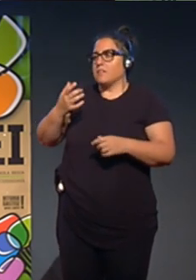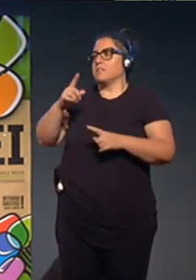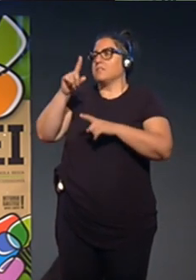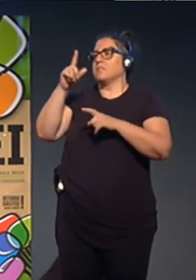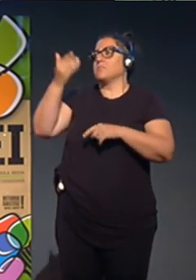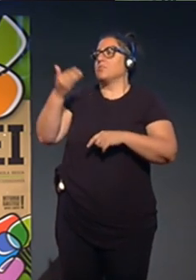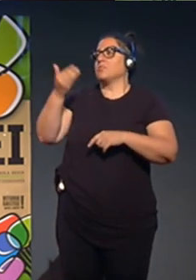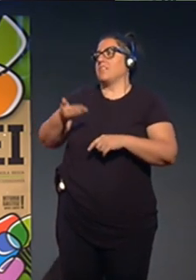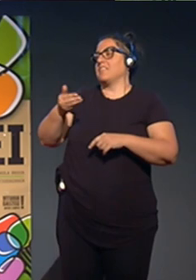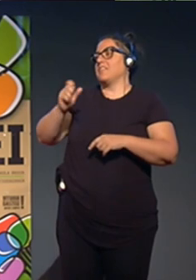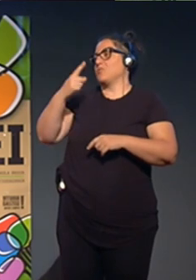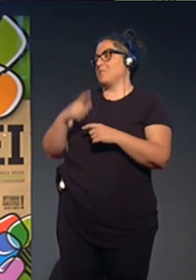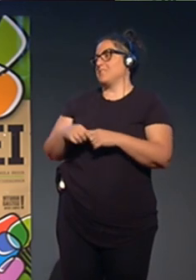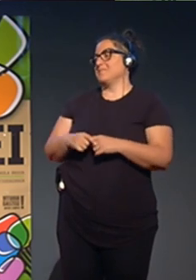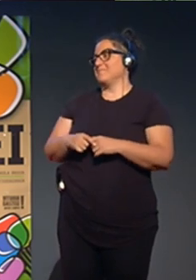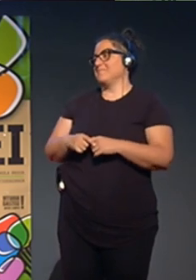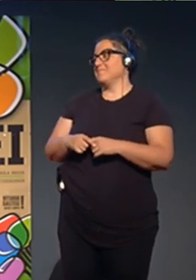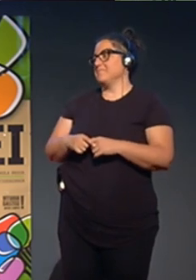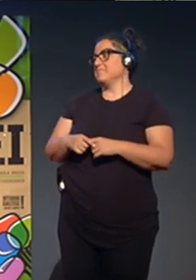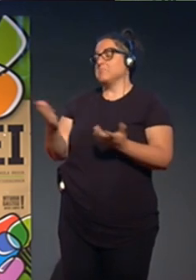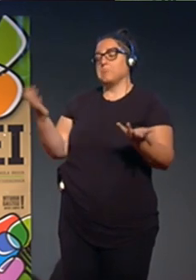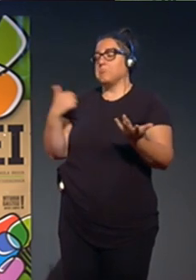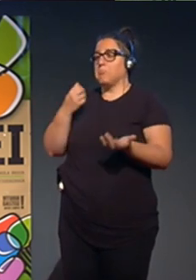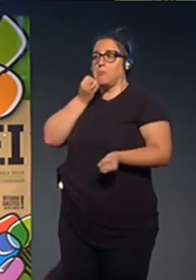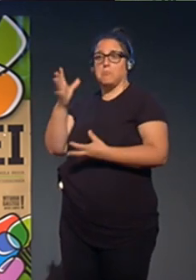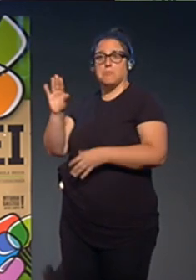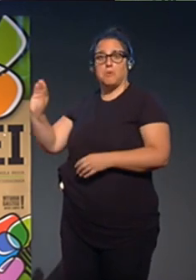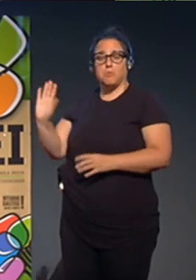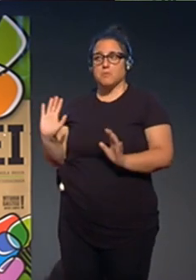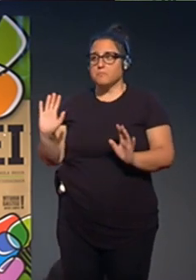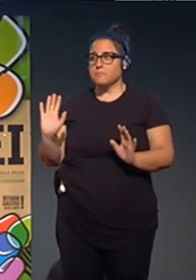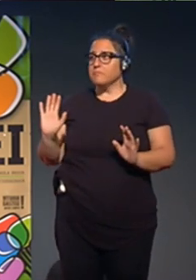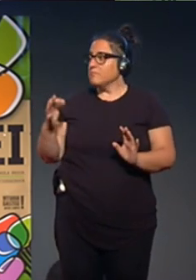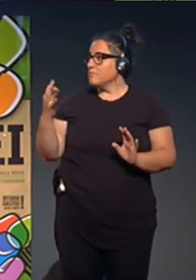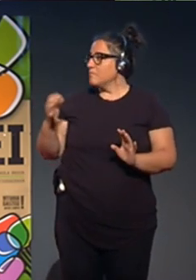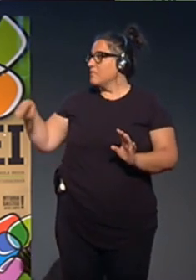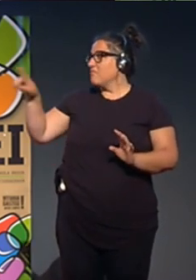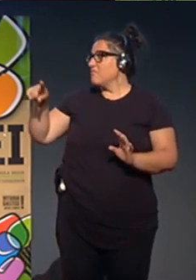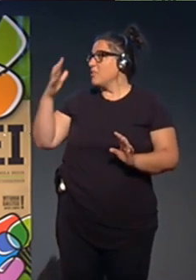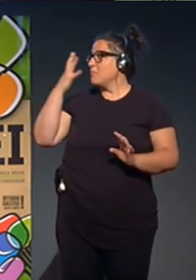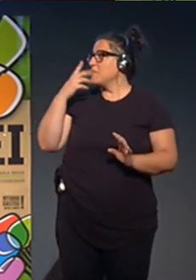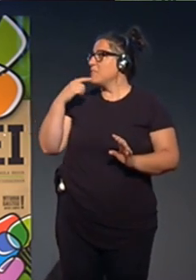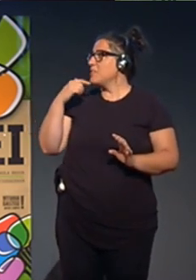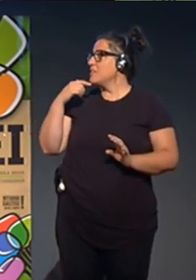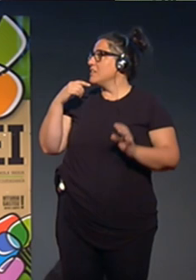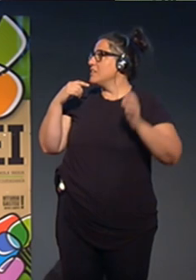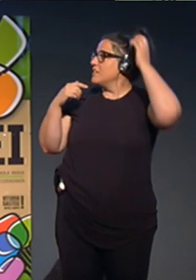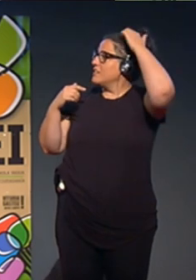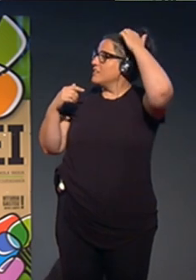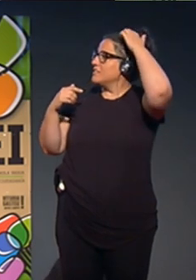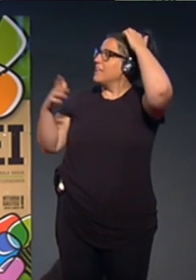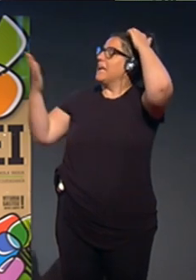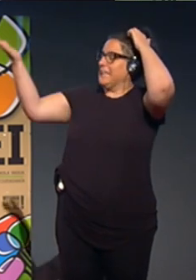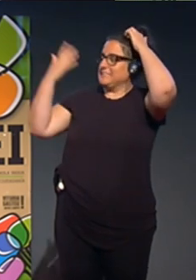decisiones e te voy a lanzar yo una mientras alguien alguien yo prefiero que preguntéis vosotros antes que yo